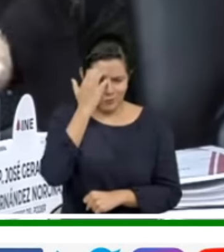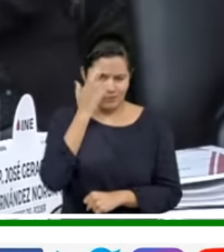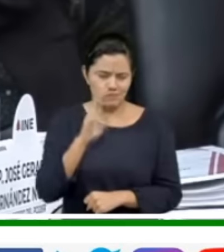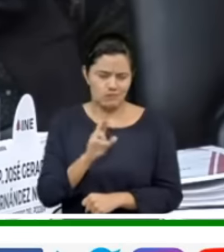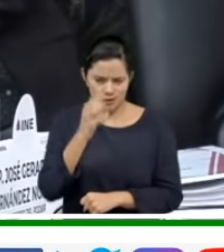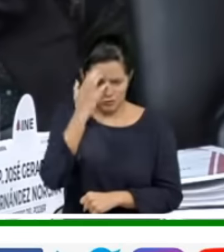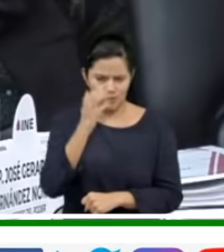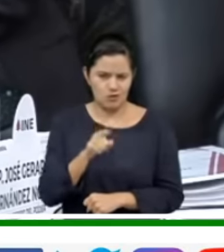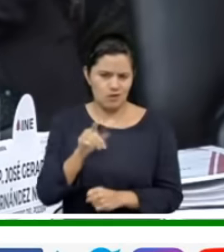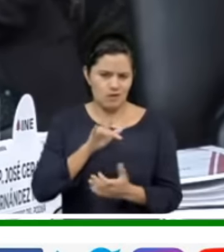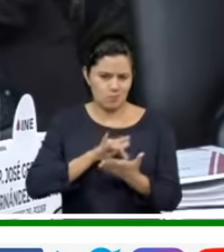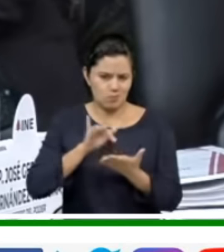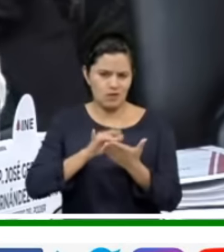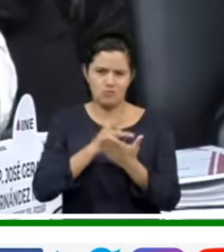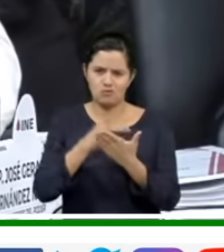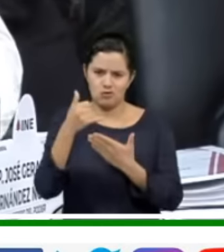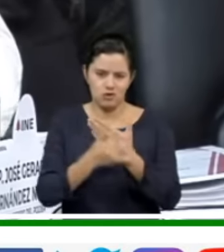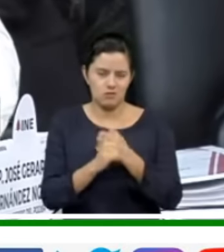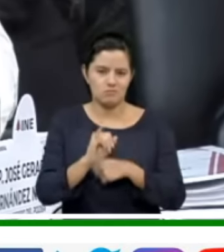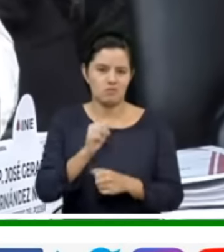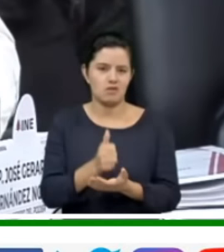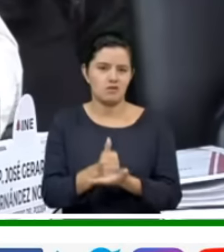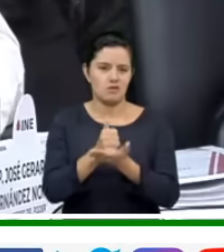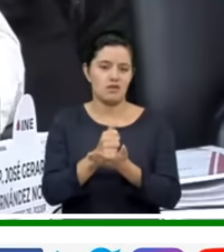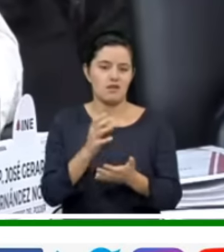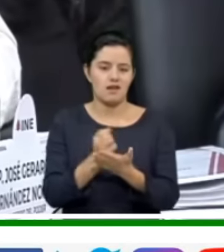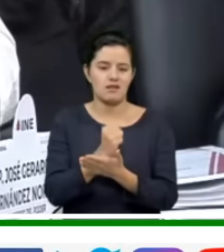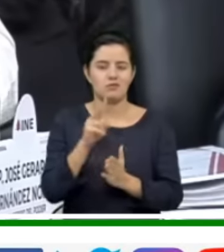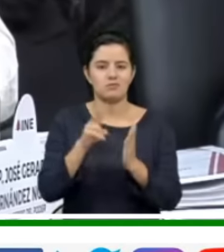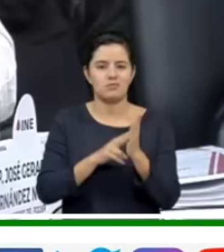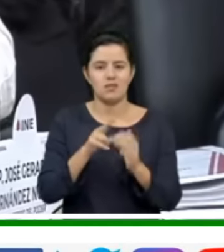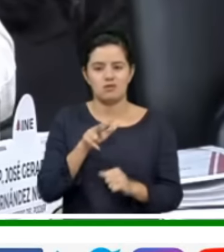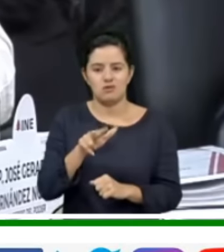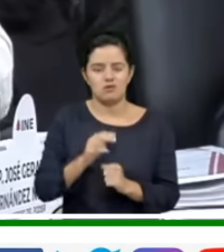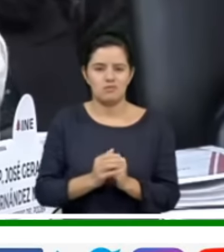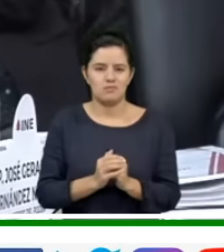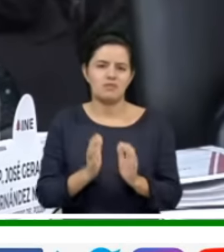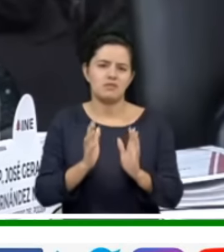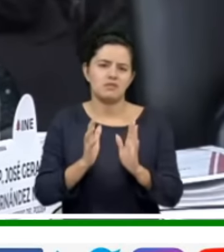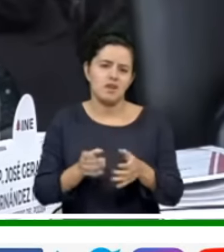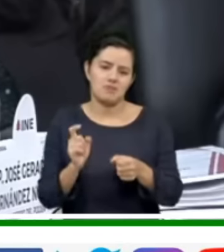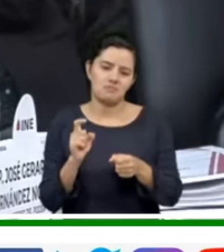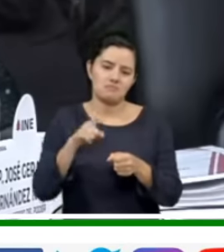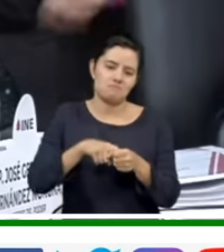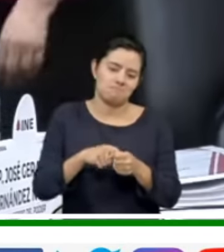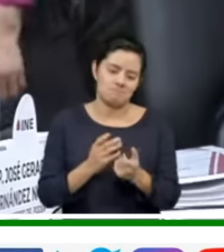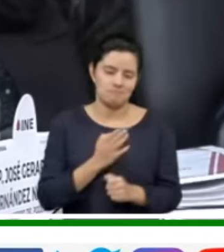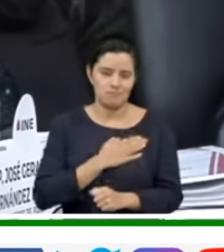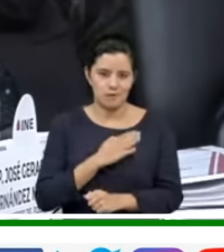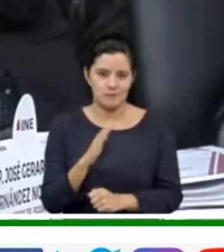proyecto nos ayudó a ganar en 2018 ya regresó a al redil que lo vamos a hacer Pero